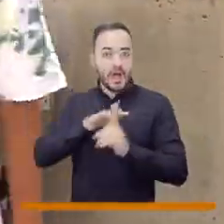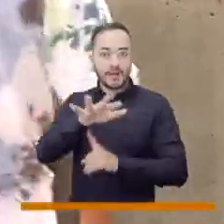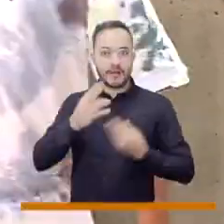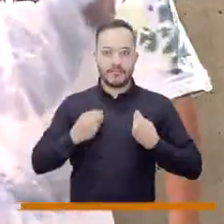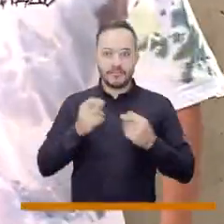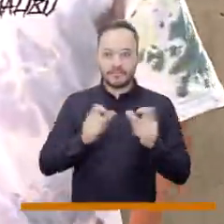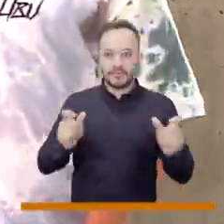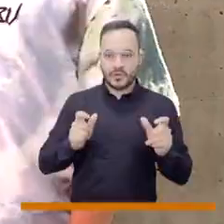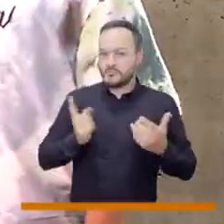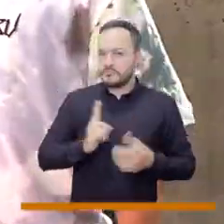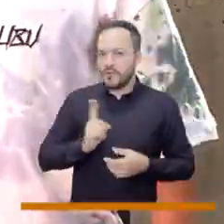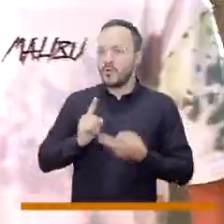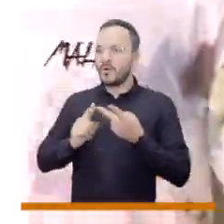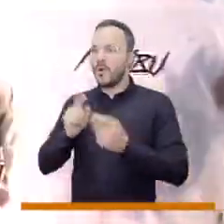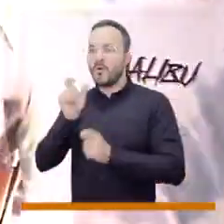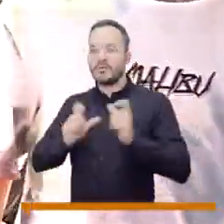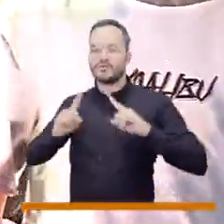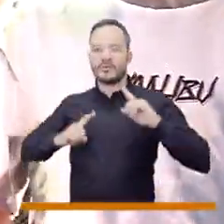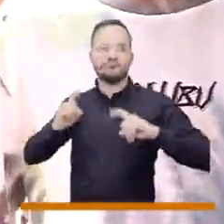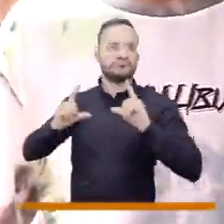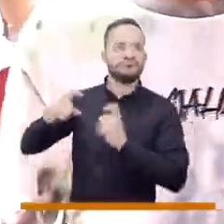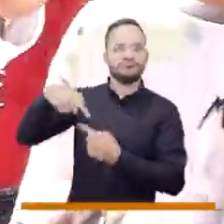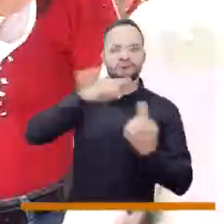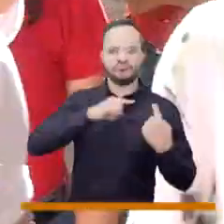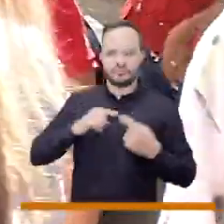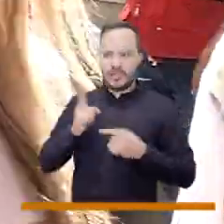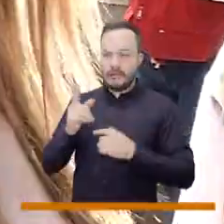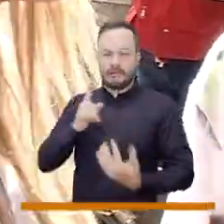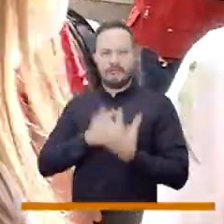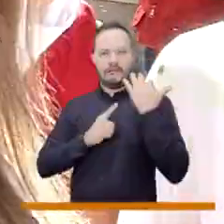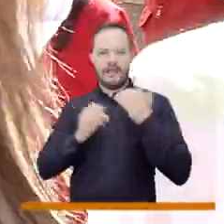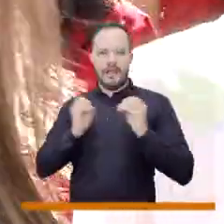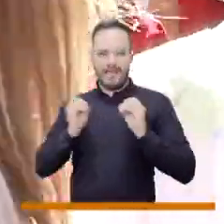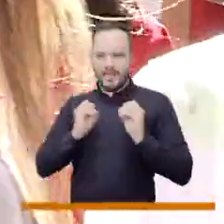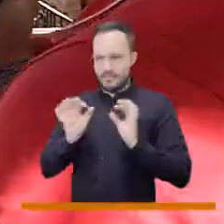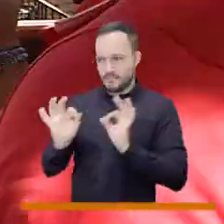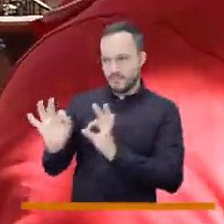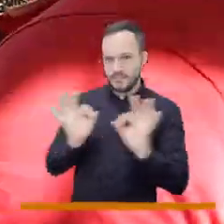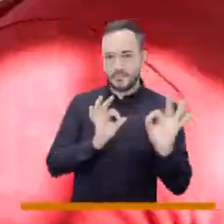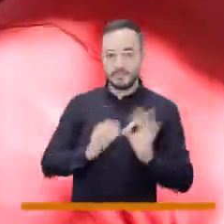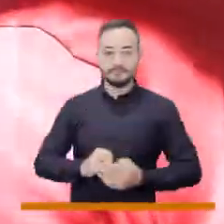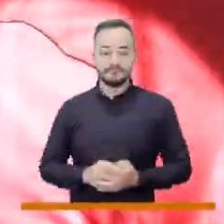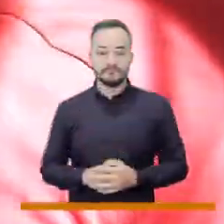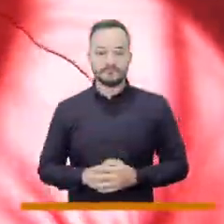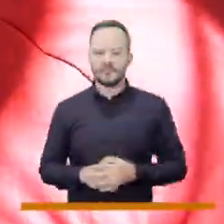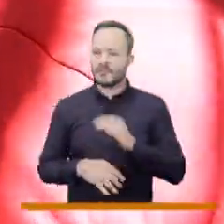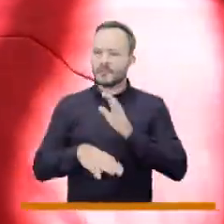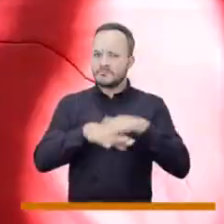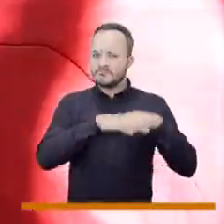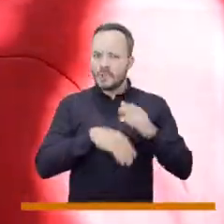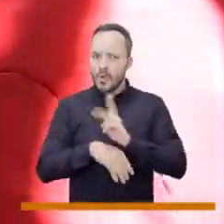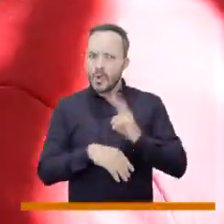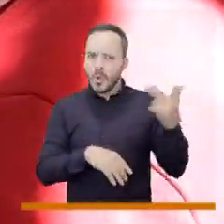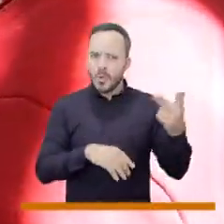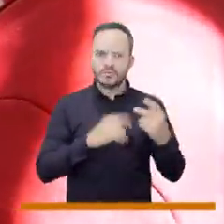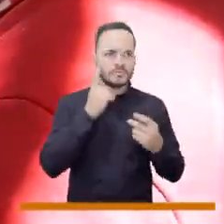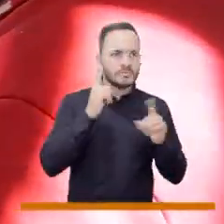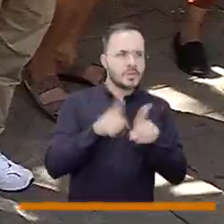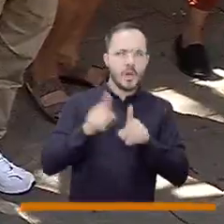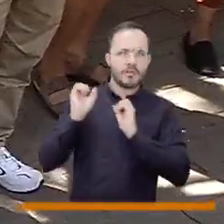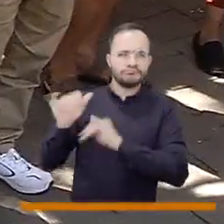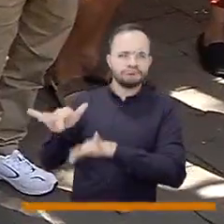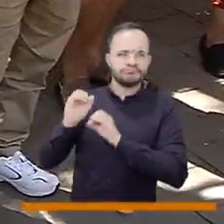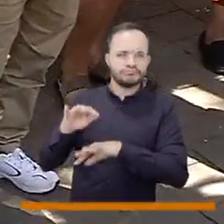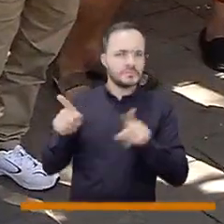preservando los derechos y la calidad de vida de los residentes de esta zona. Por ahora, no hay otra zona de la ciudad que tenga este nivel